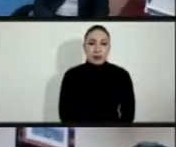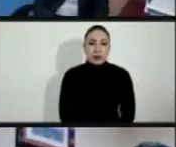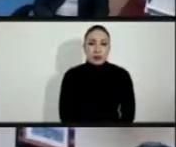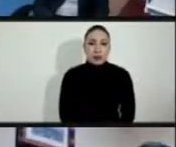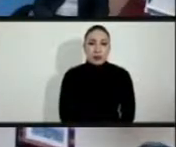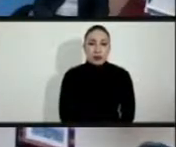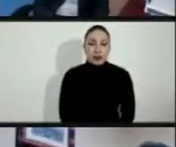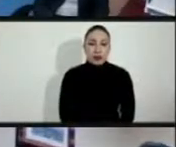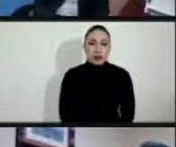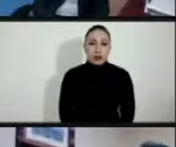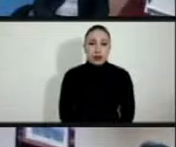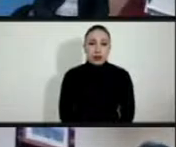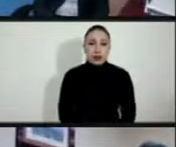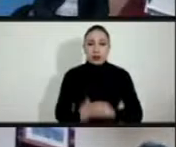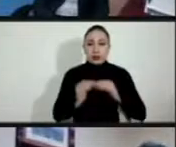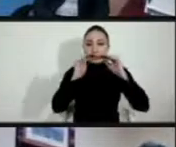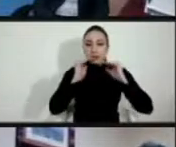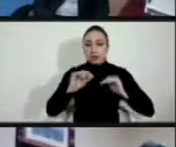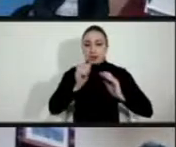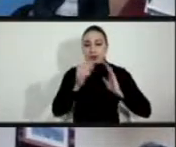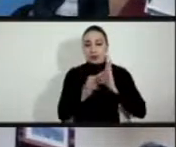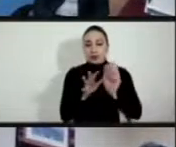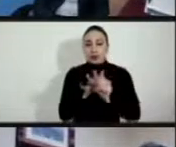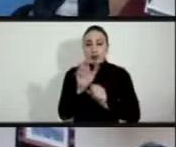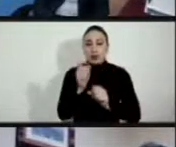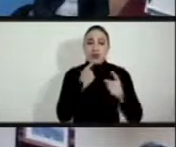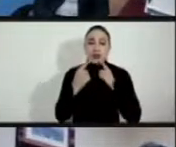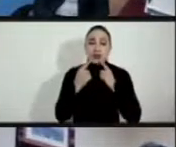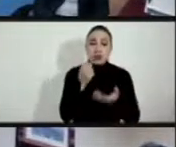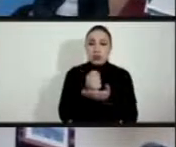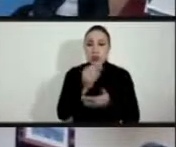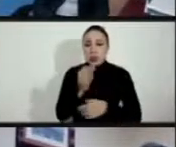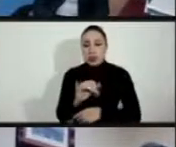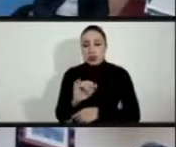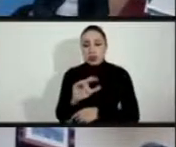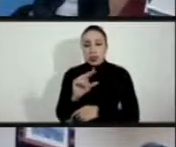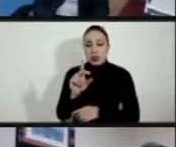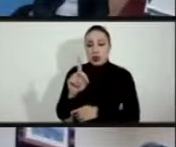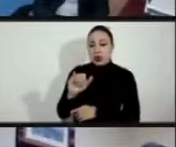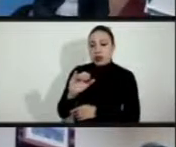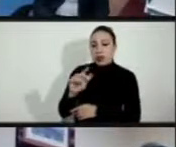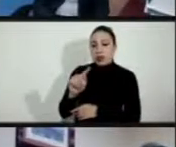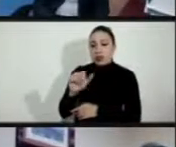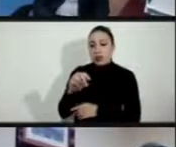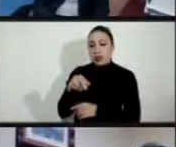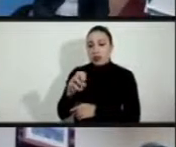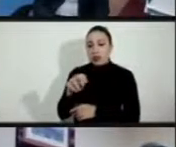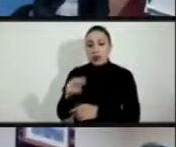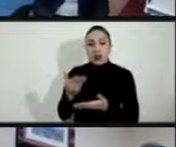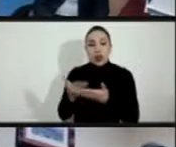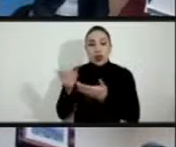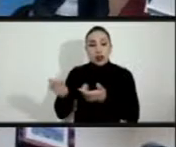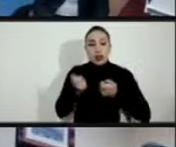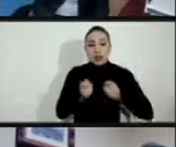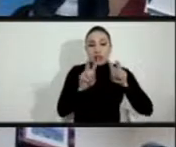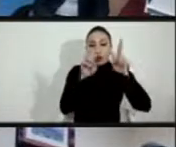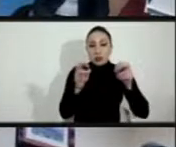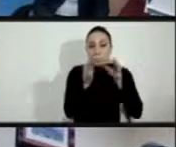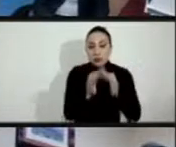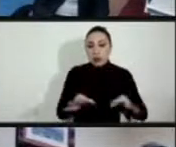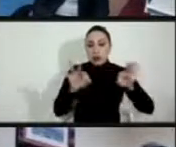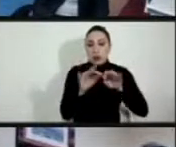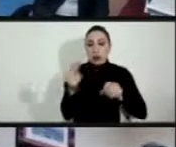El siguiente punto del orden del día es la discusión y, en su caso, aprobación del dictamen por el cual se aprueba la proposición con punto de acuerdo por el que se solicita